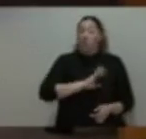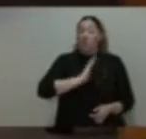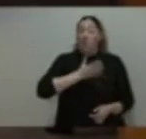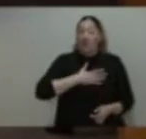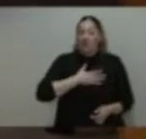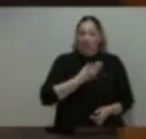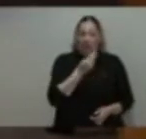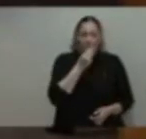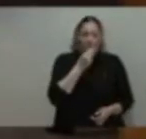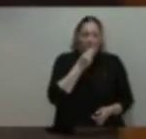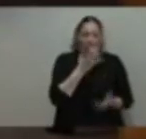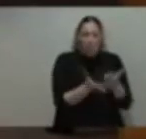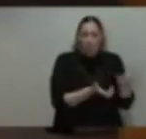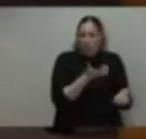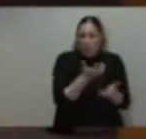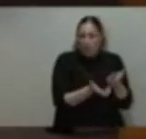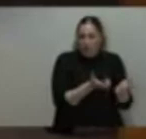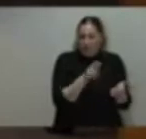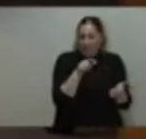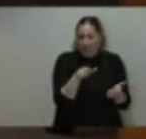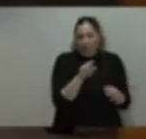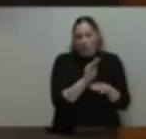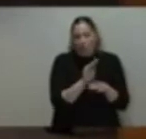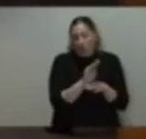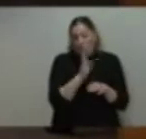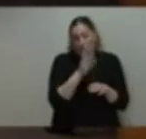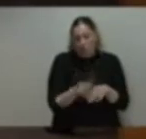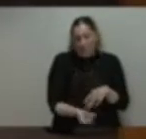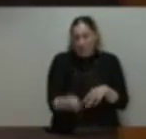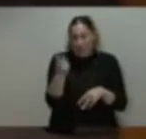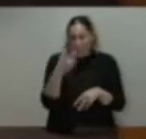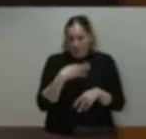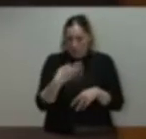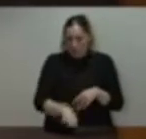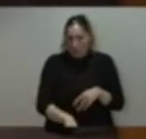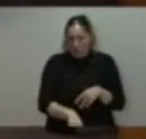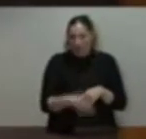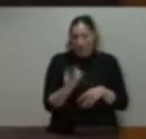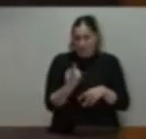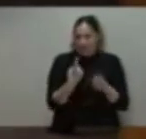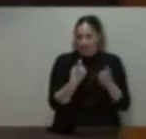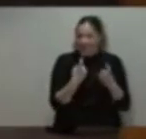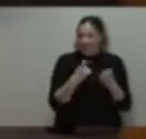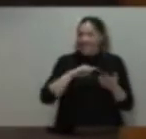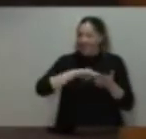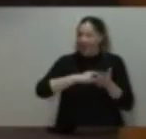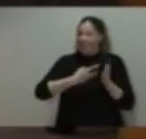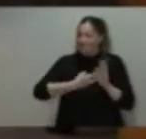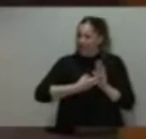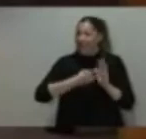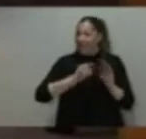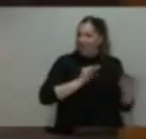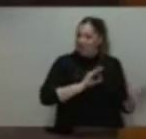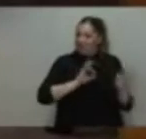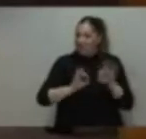¿qué día hará? Ese era peligroso porque podía escaparse. Podía tener la necesidad de hacer planes e irse de